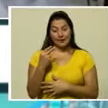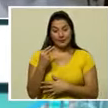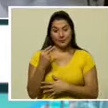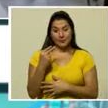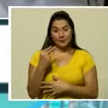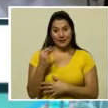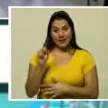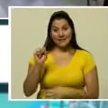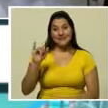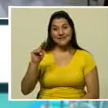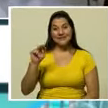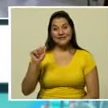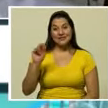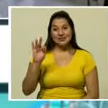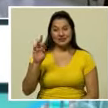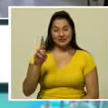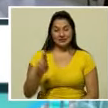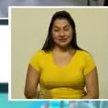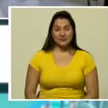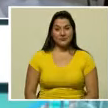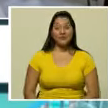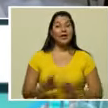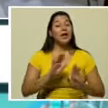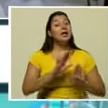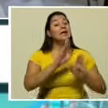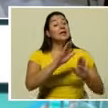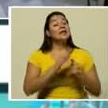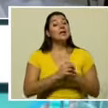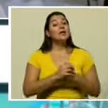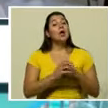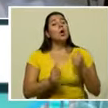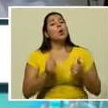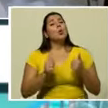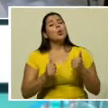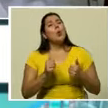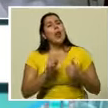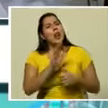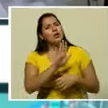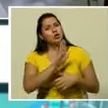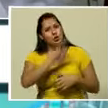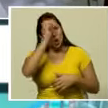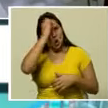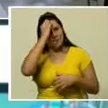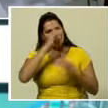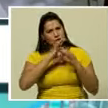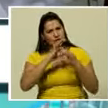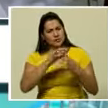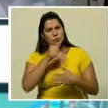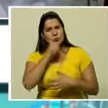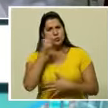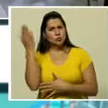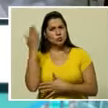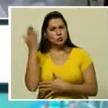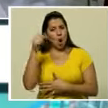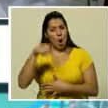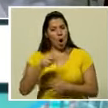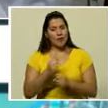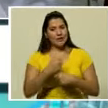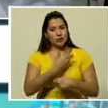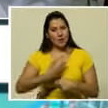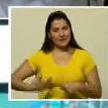el CINAR, Medios de Costa Rica. Fantástico. Gina, ¿cuáles son tus impresiones del discurso presidencial en